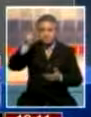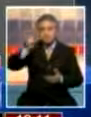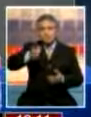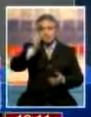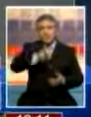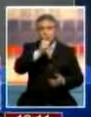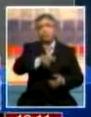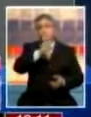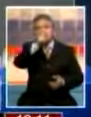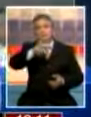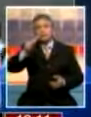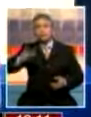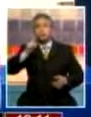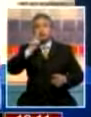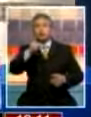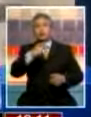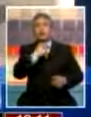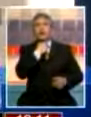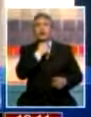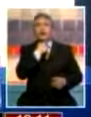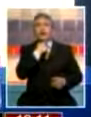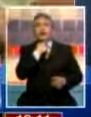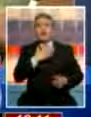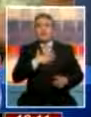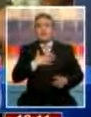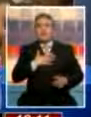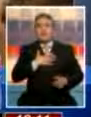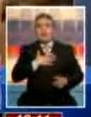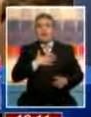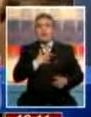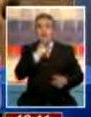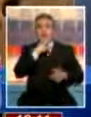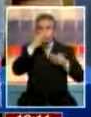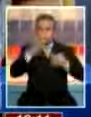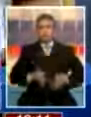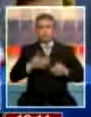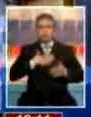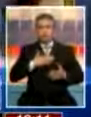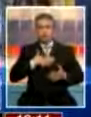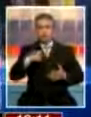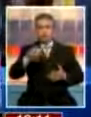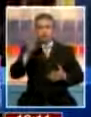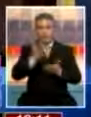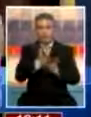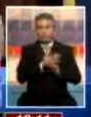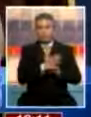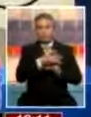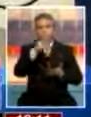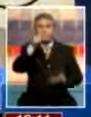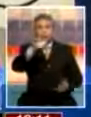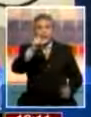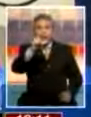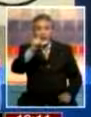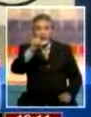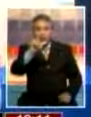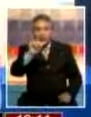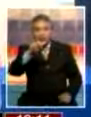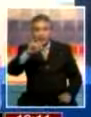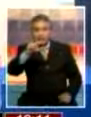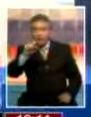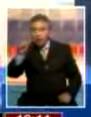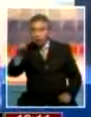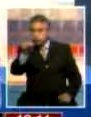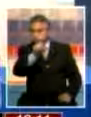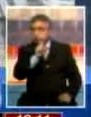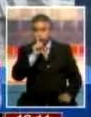las personas para garantizar sus obligaciones y queremos saber si efectivamente estas clínicas están cumpliendo o no con esos estándares y si no fuese